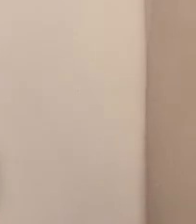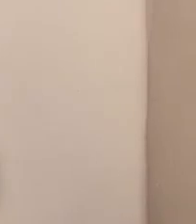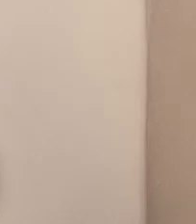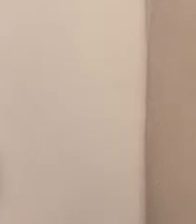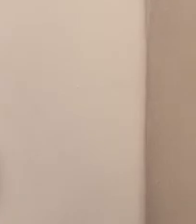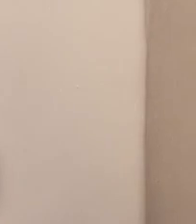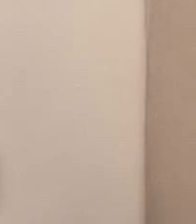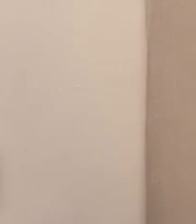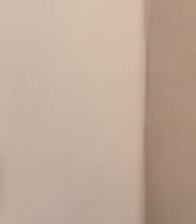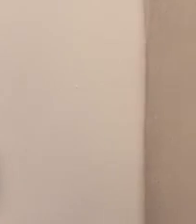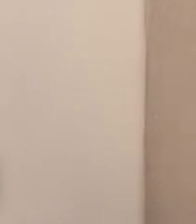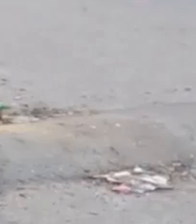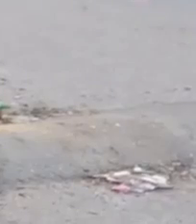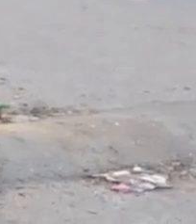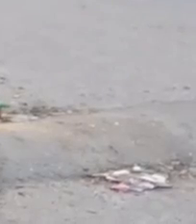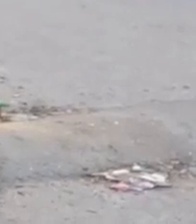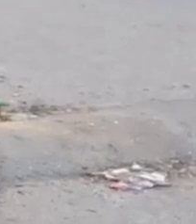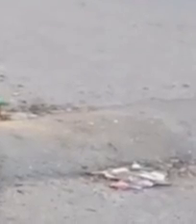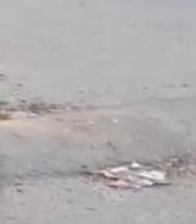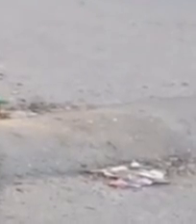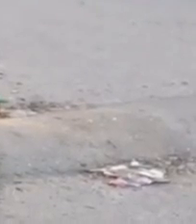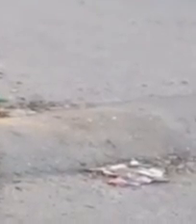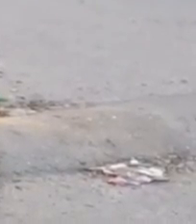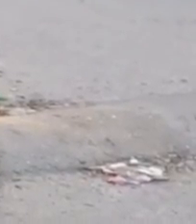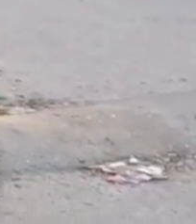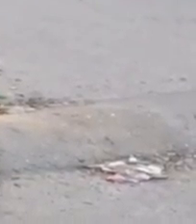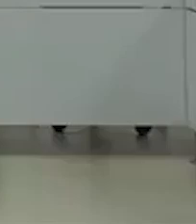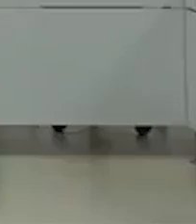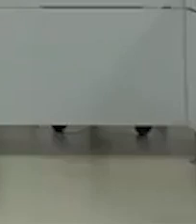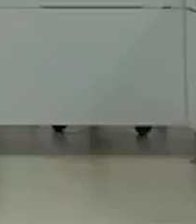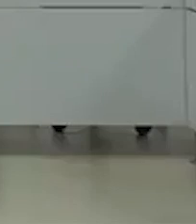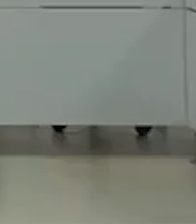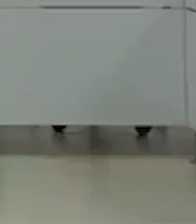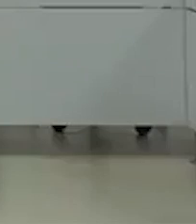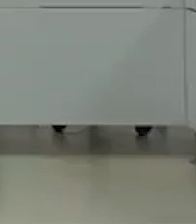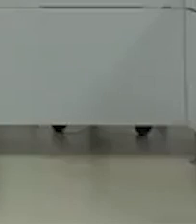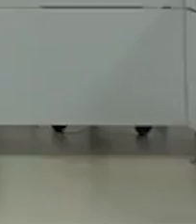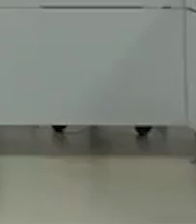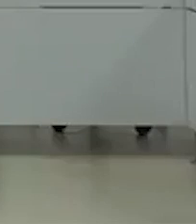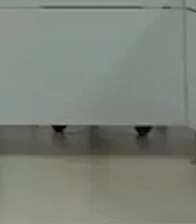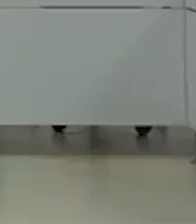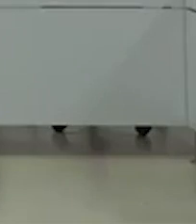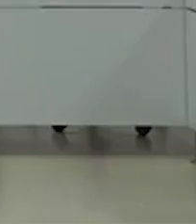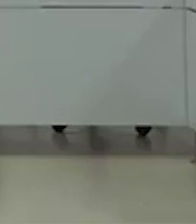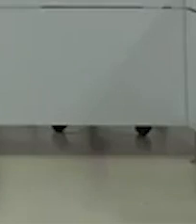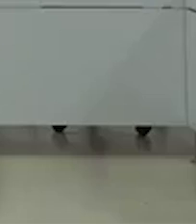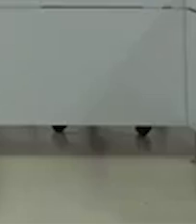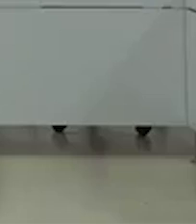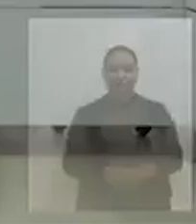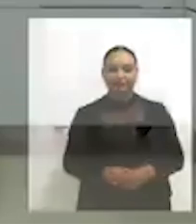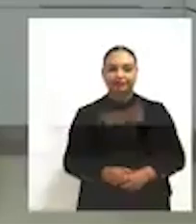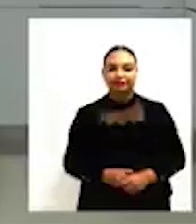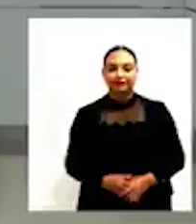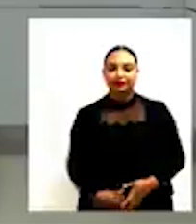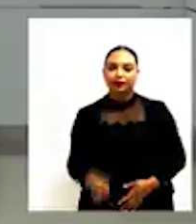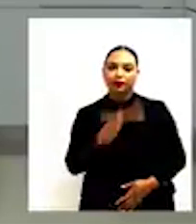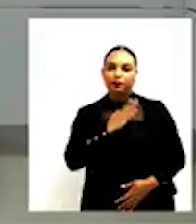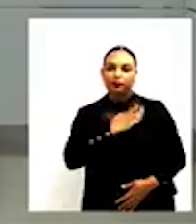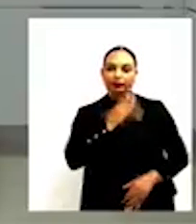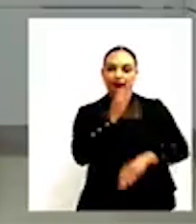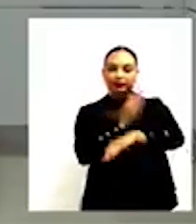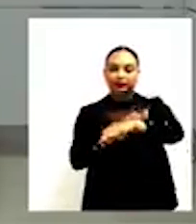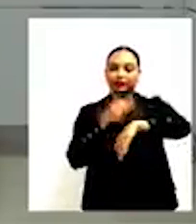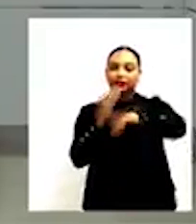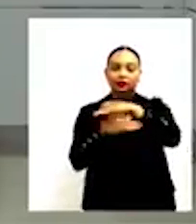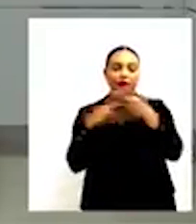Magali de andar y el doctor Víctor García Claro que como era de esperarse el apoyo fue unánime